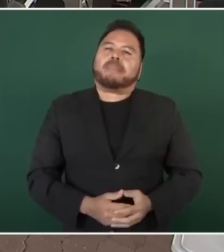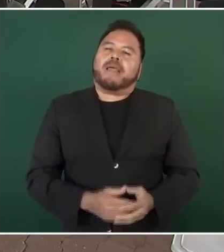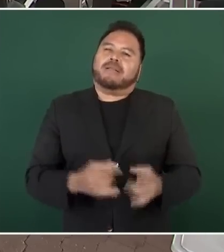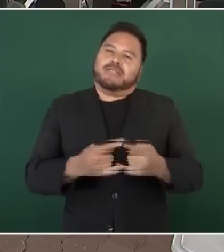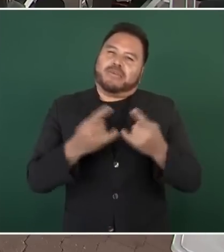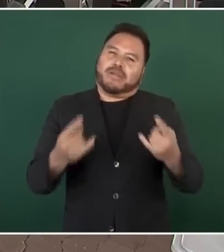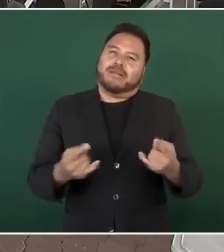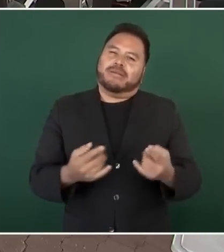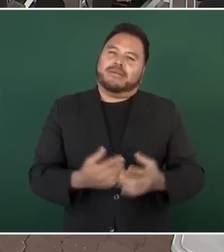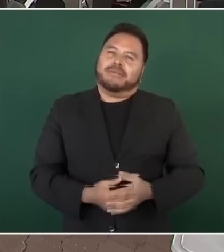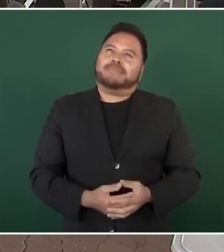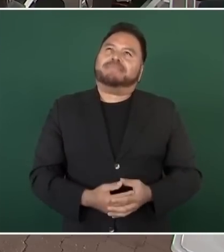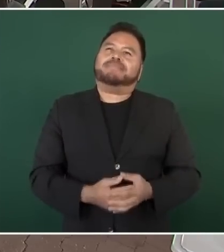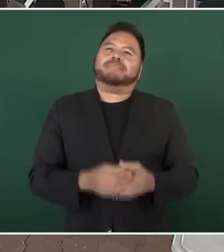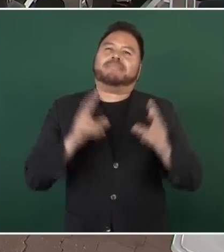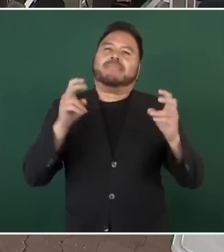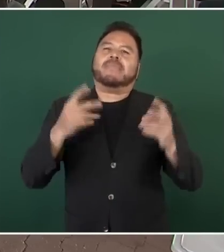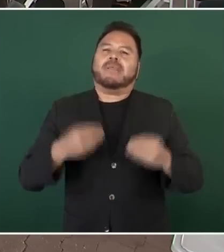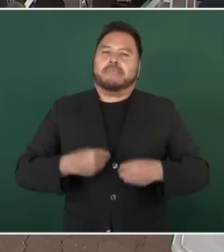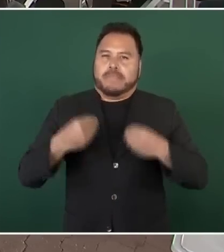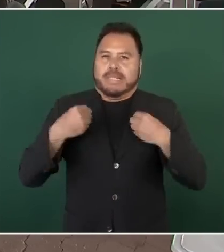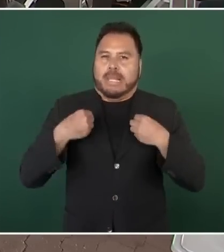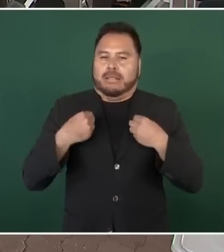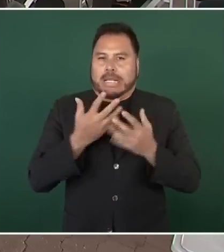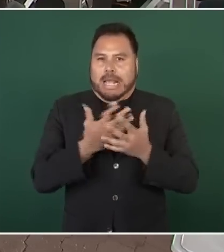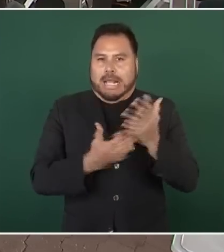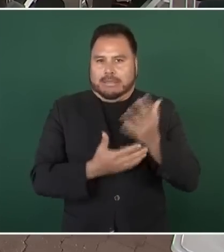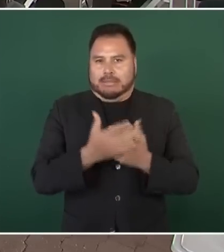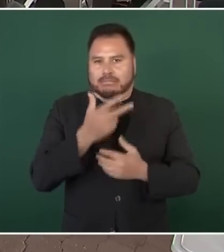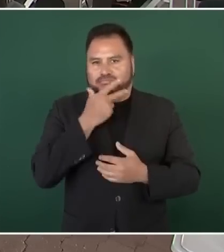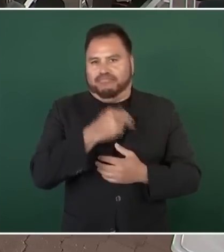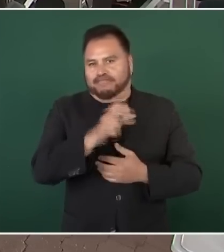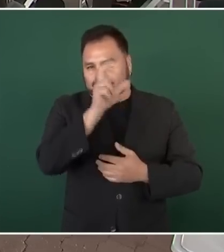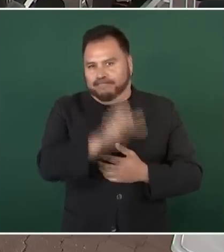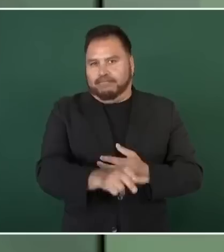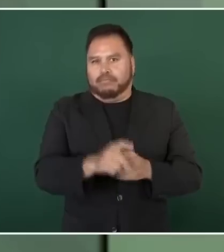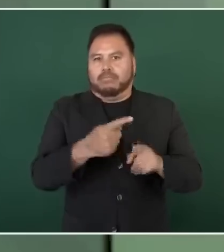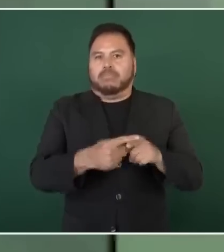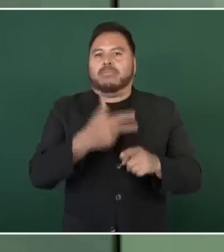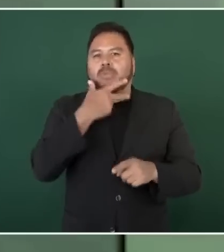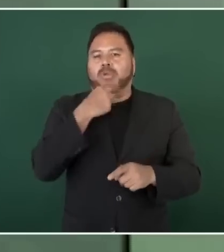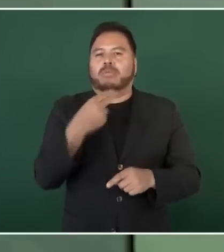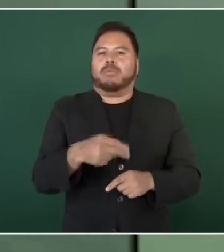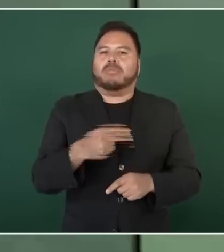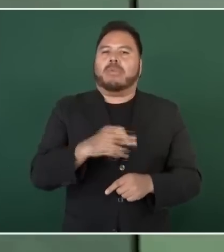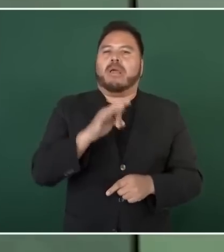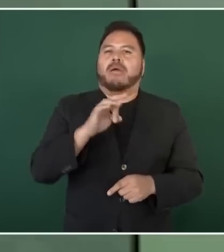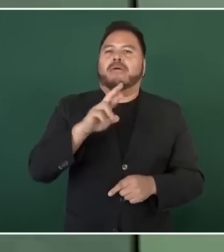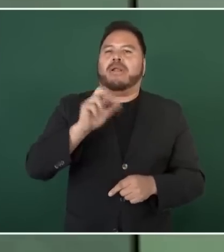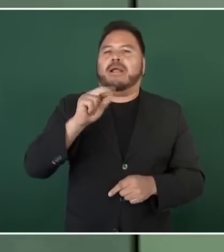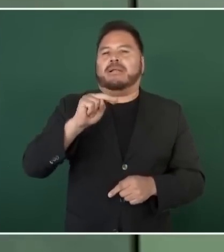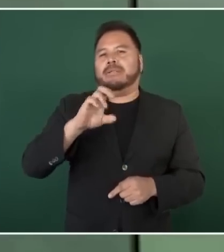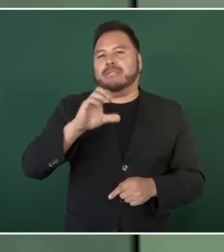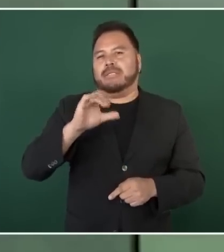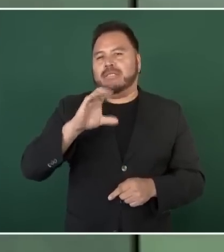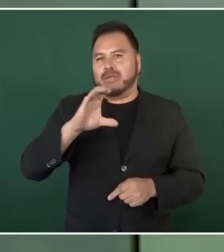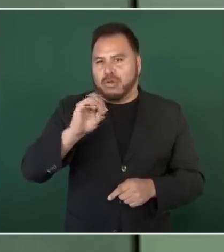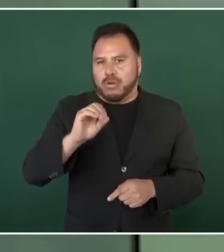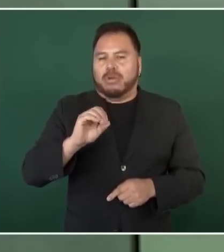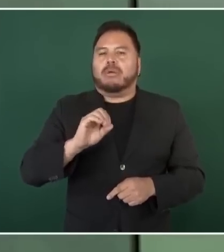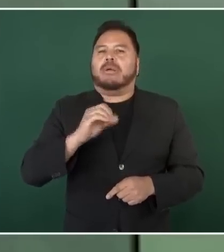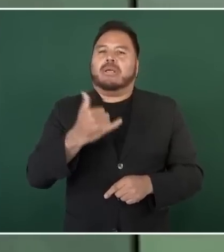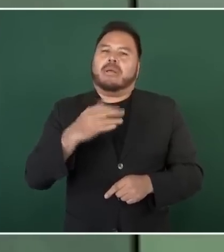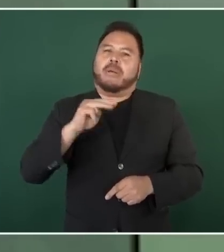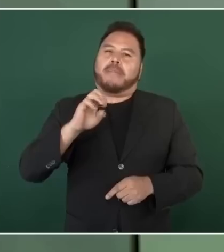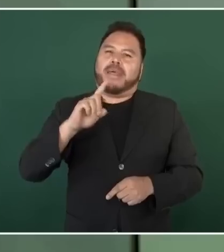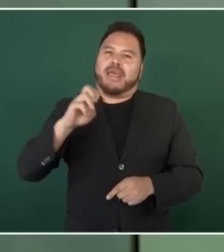narrar lo que fue la vida, la obra de Francisco I. Madero, apóstol de